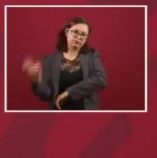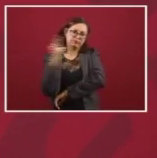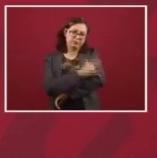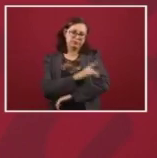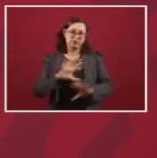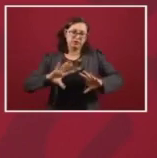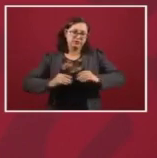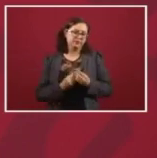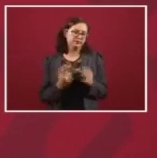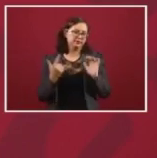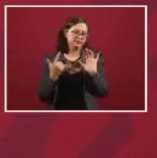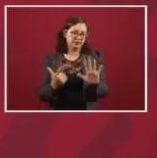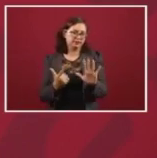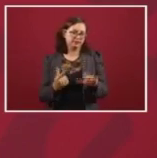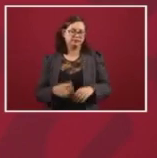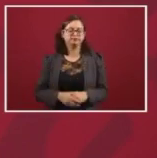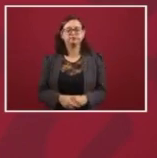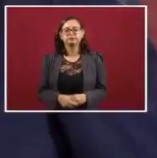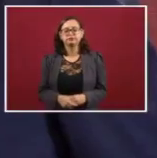Y